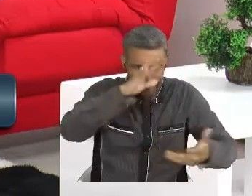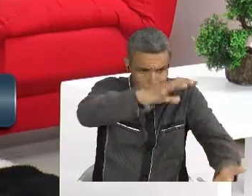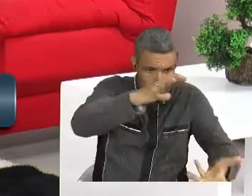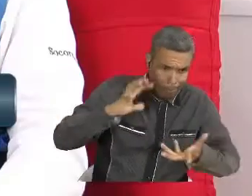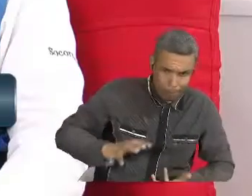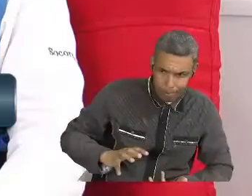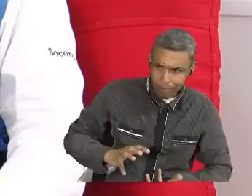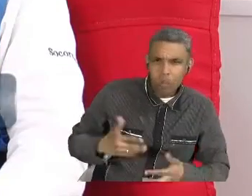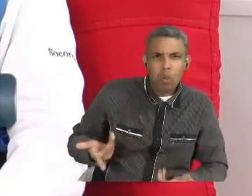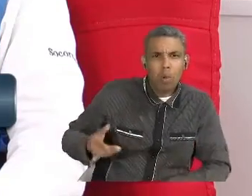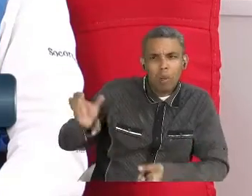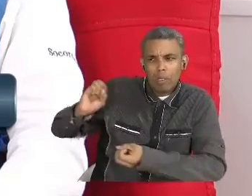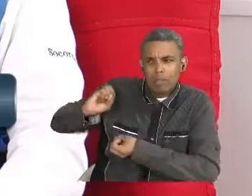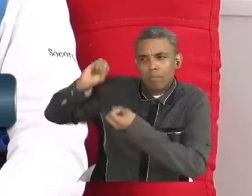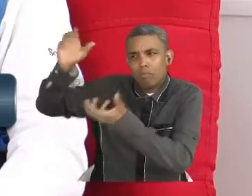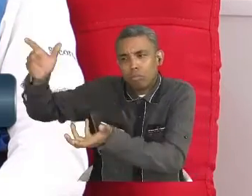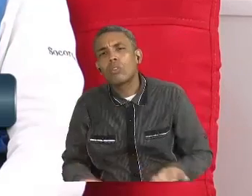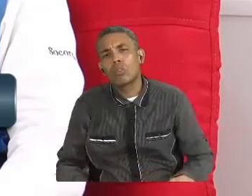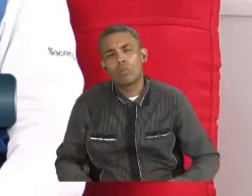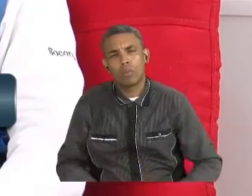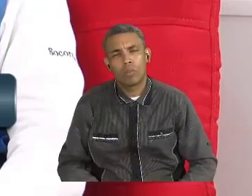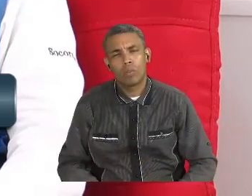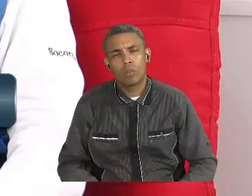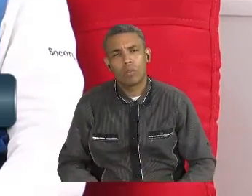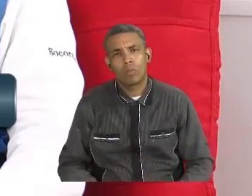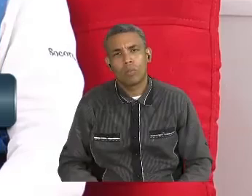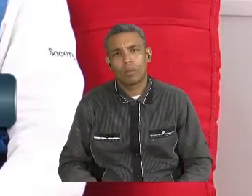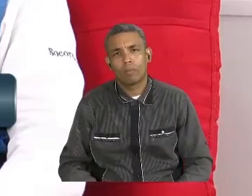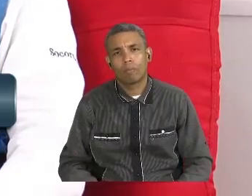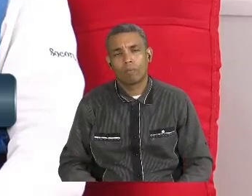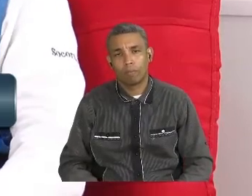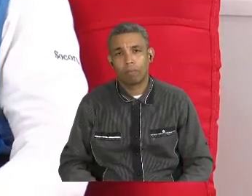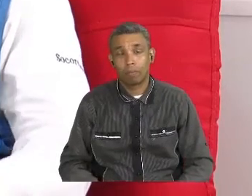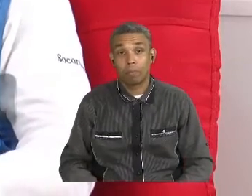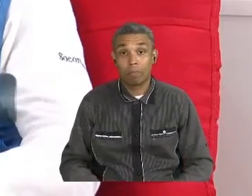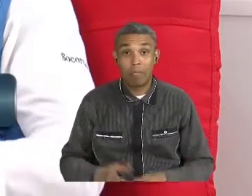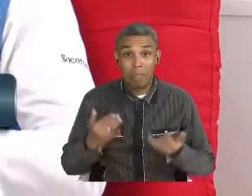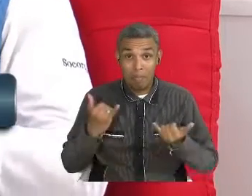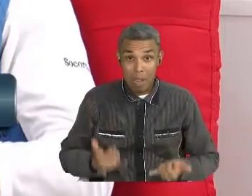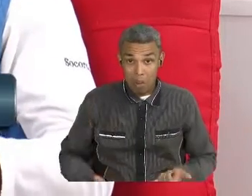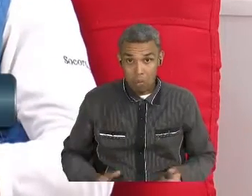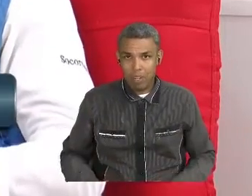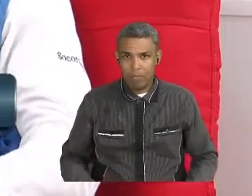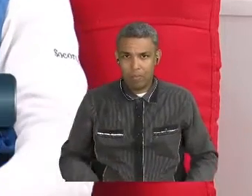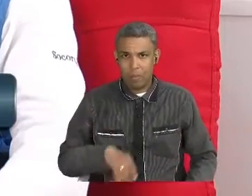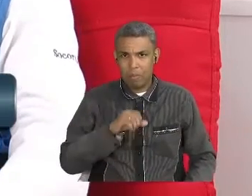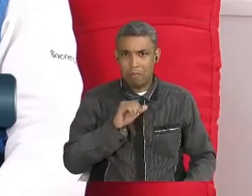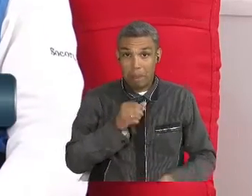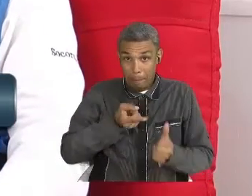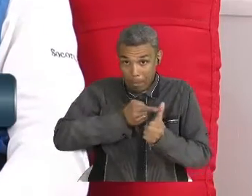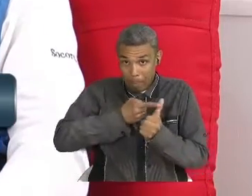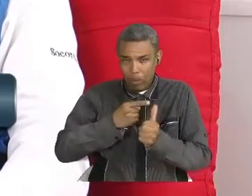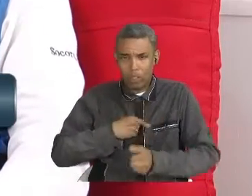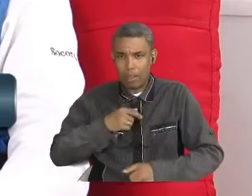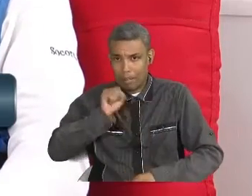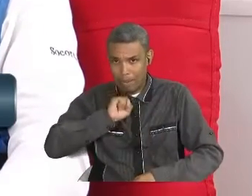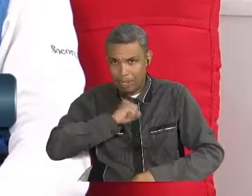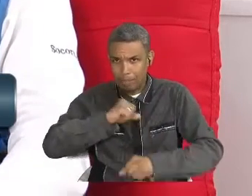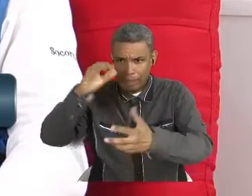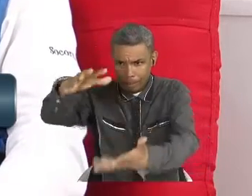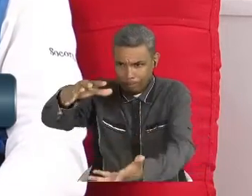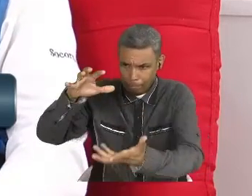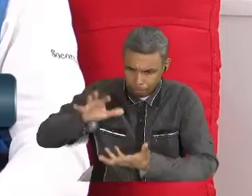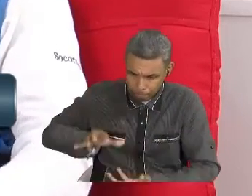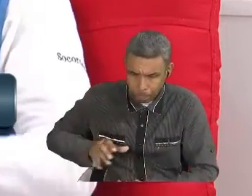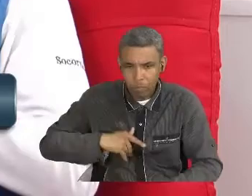Muy ayudas? Bien, muchas gracias. A ver, en ese momento hacia Mocoa nosotros hacemos toda la recolección aquí en Barranca Bermeja y en apoyo con